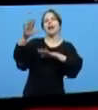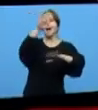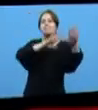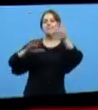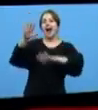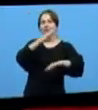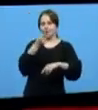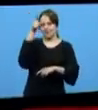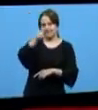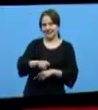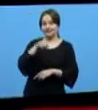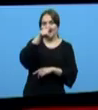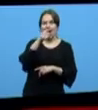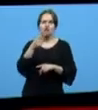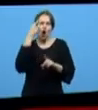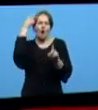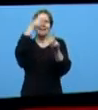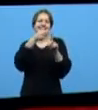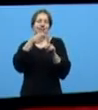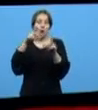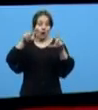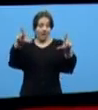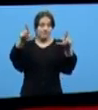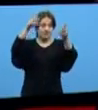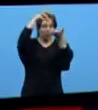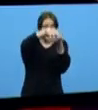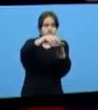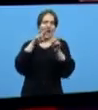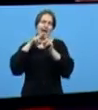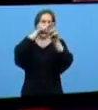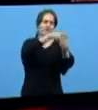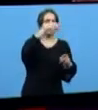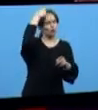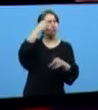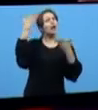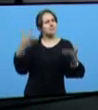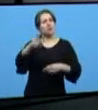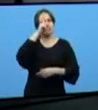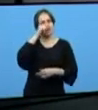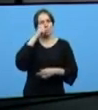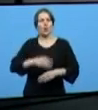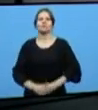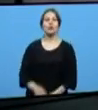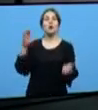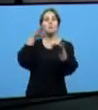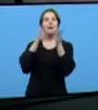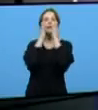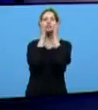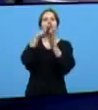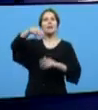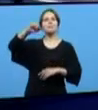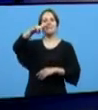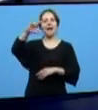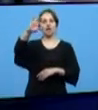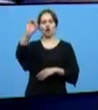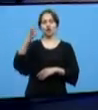converter o auditorio no referente cultural da cidade. O Pazo de San Marcos